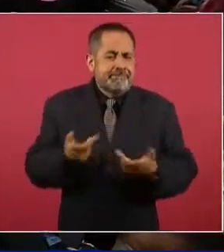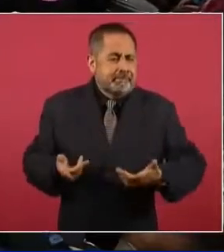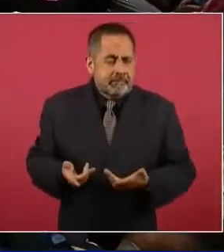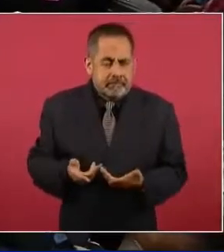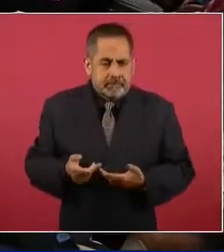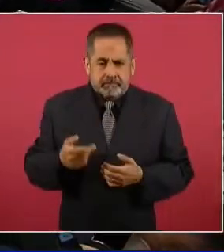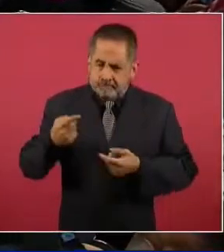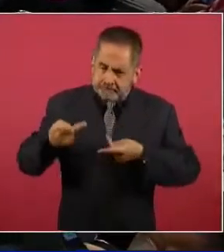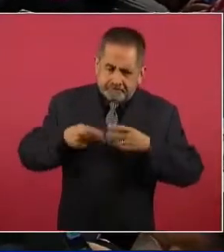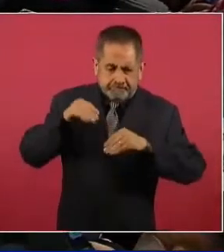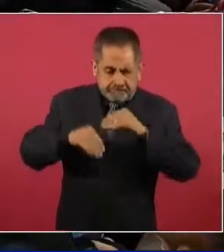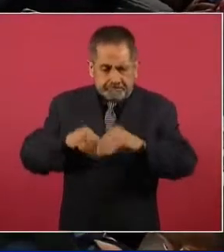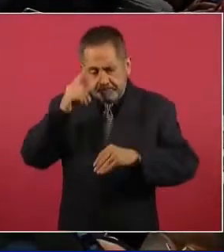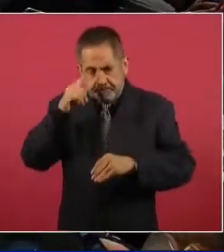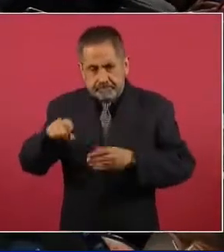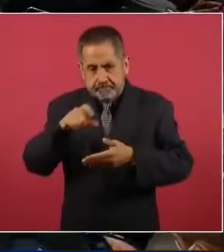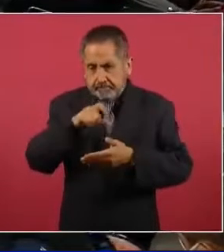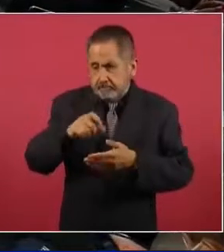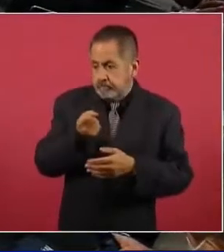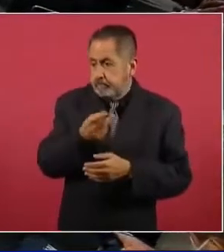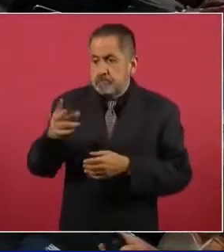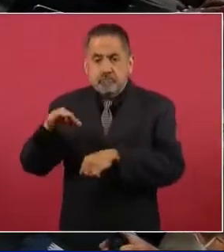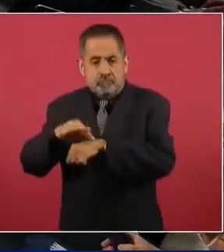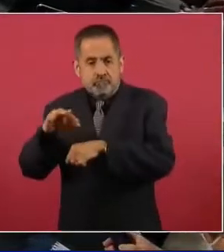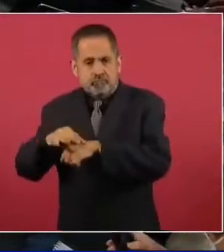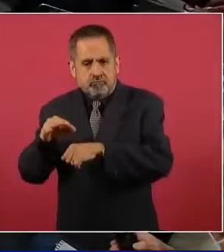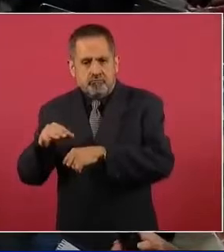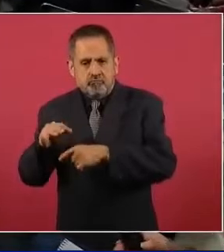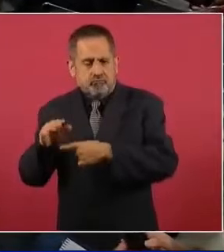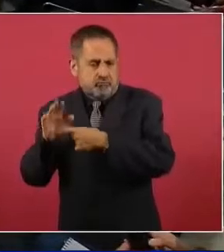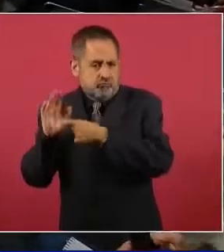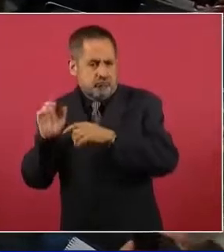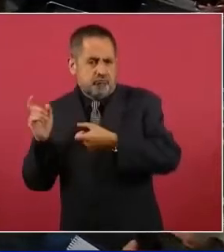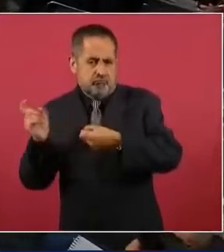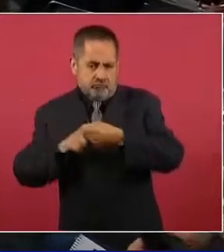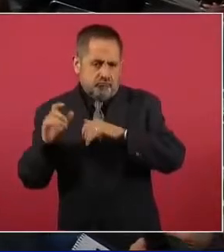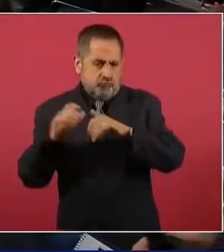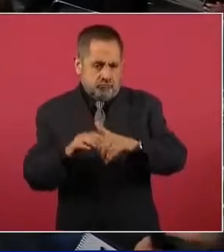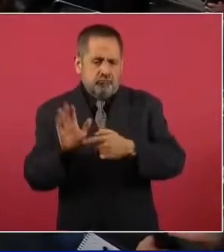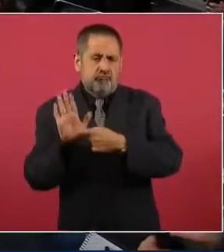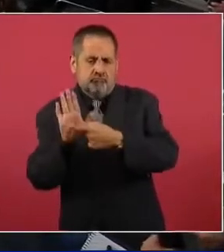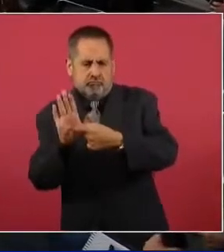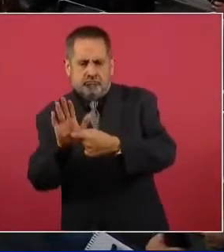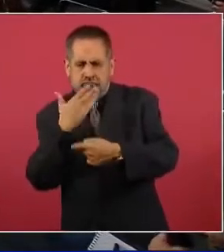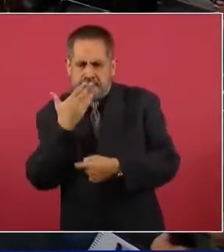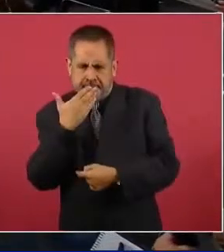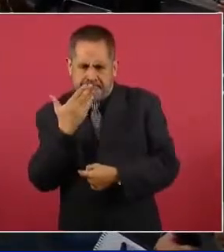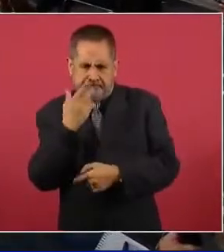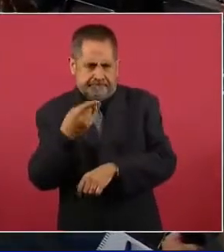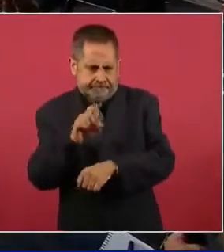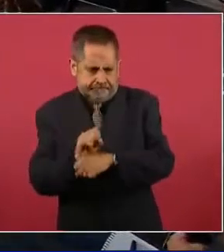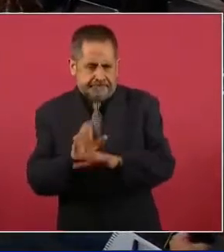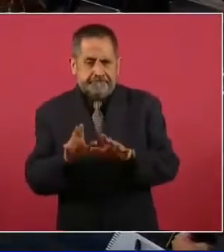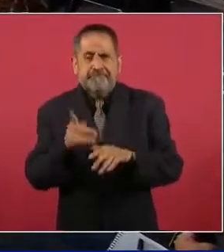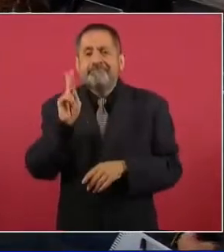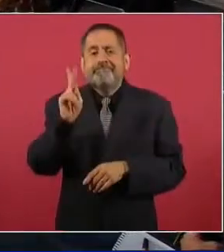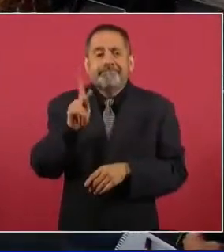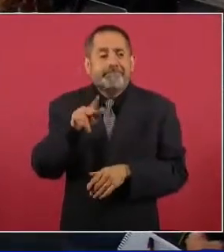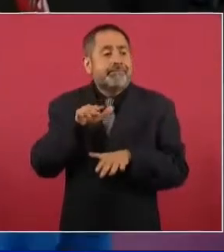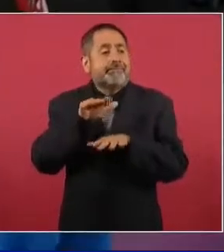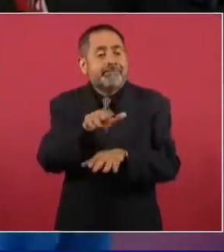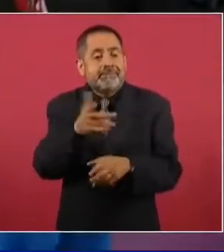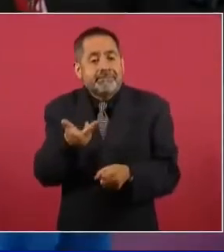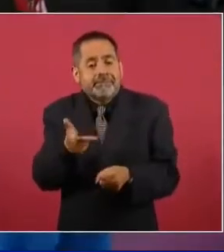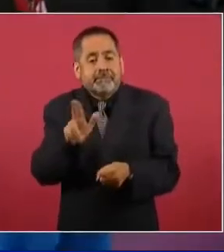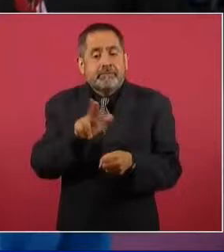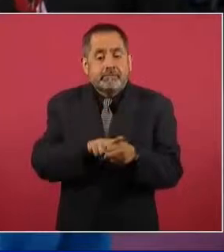de preparación y de atención de médicos pues lo vienen haciendo cada semana, pero ¿en qué situación se quería avanzar, si se pudo o no,